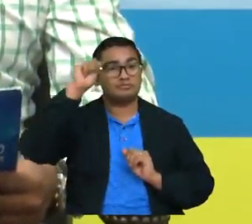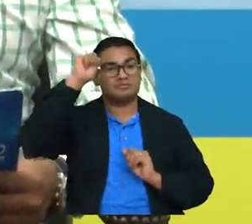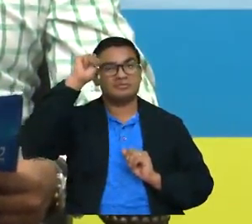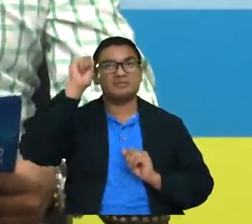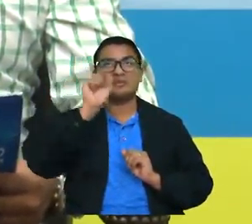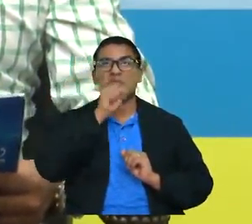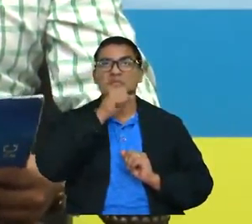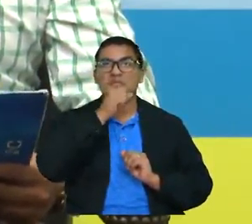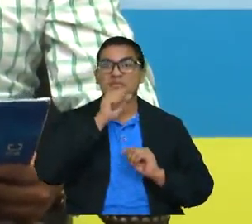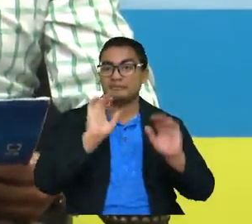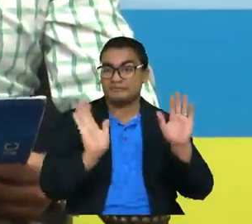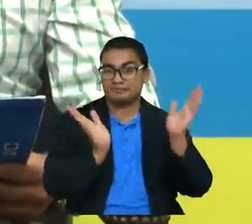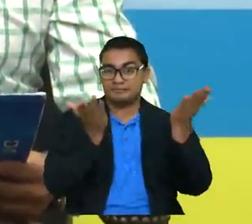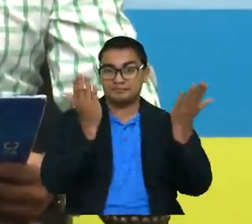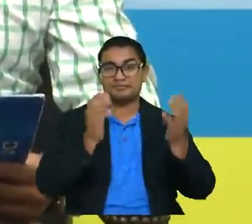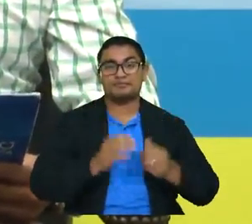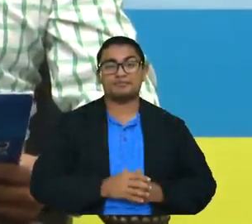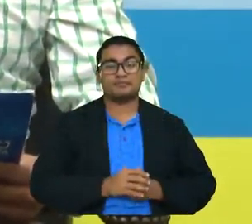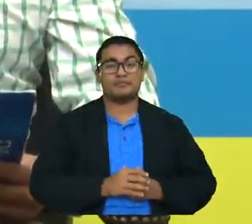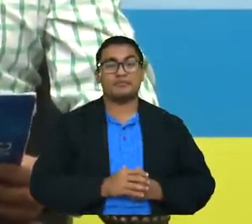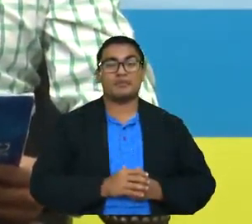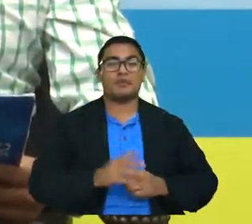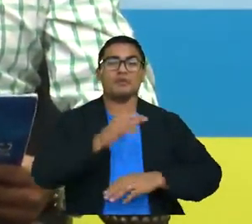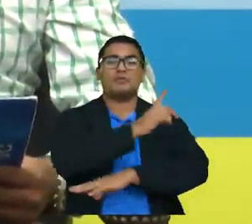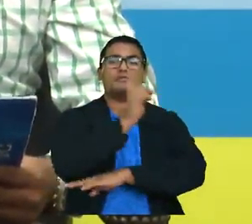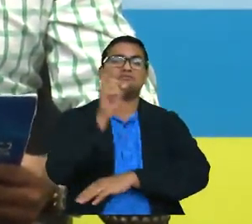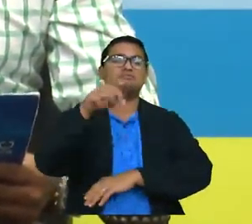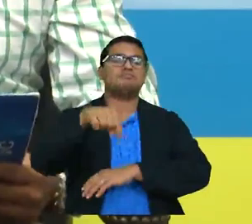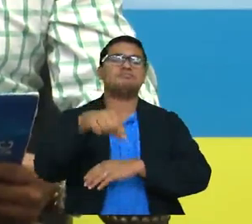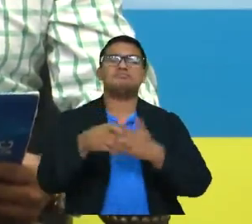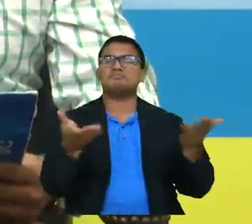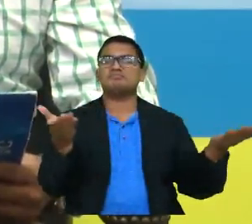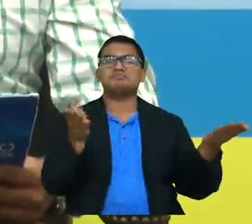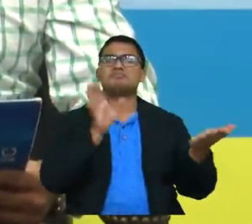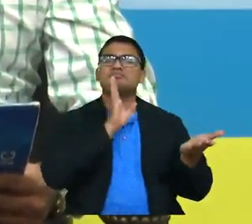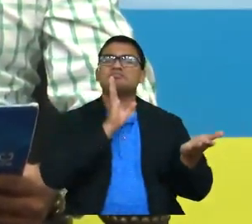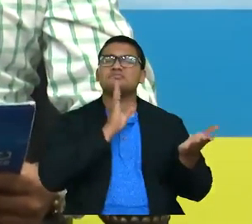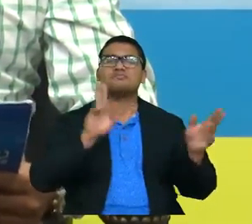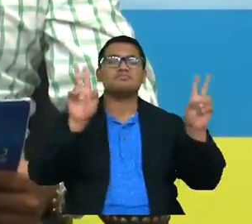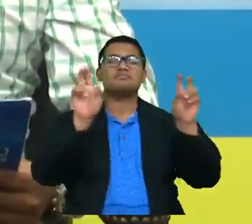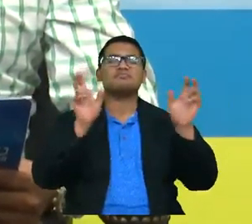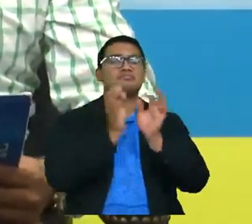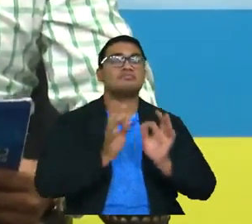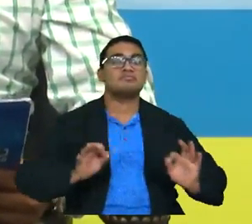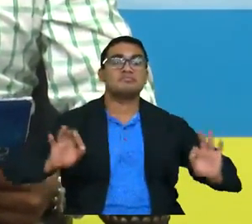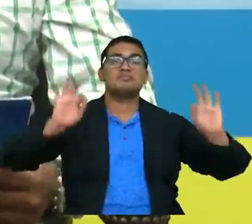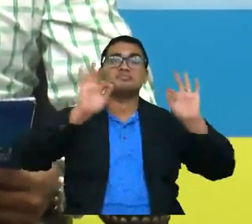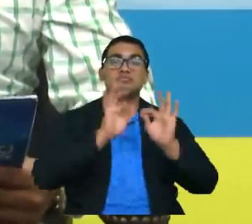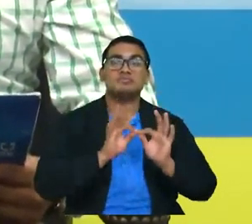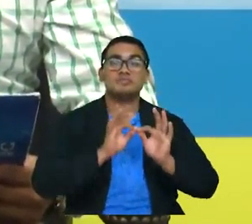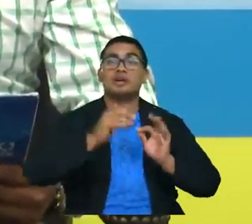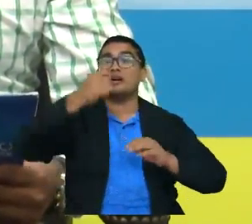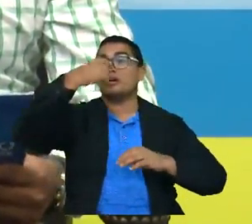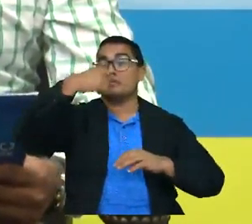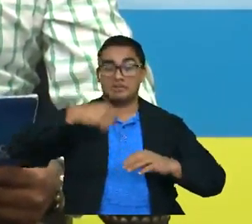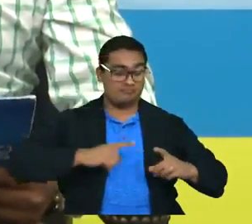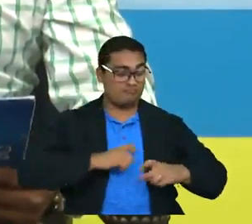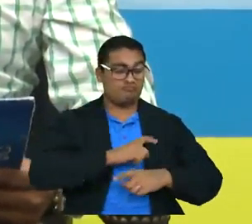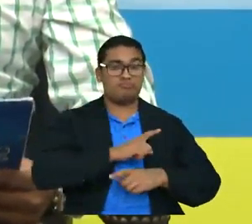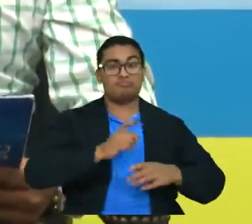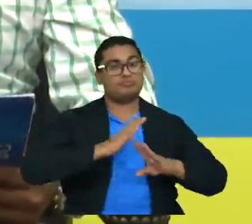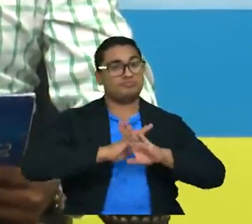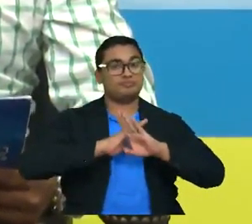a nuestros adultos mayores. El día de hoy vamos a hablar de la importancia de la aplicación de los desparasitantes